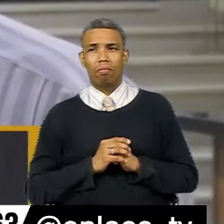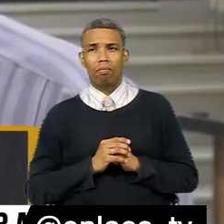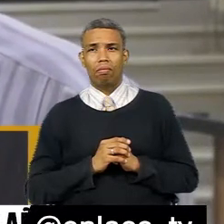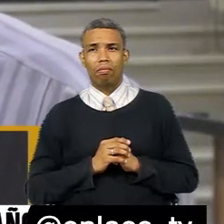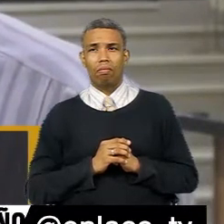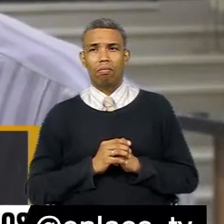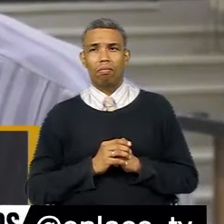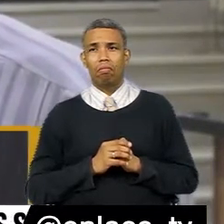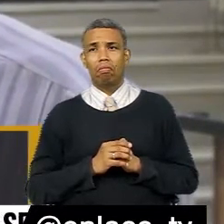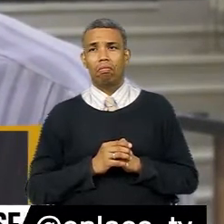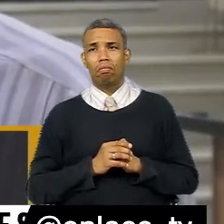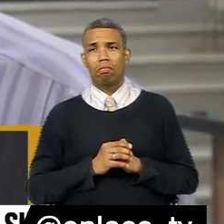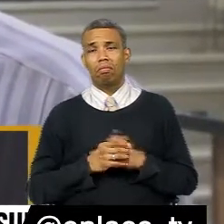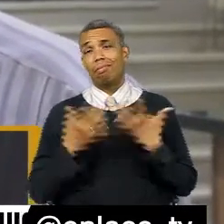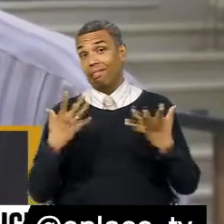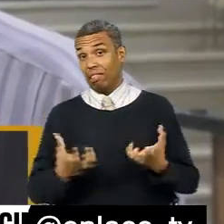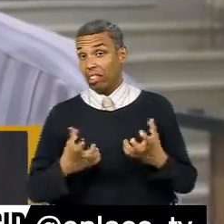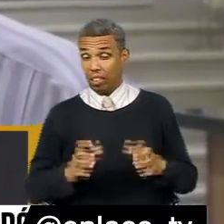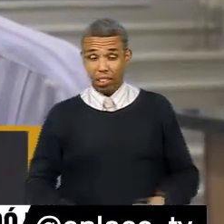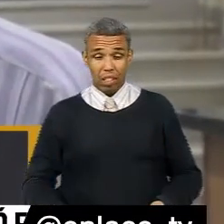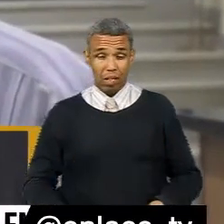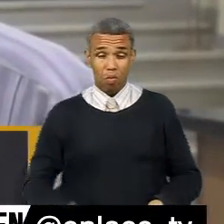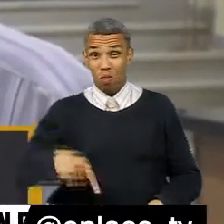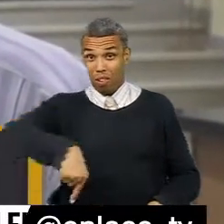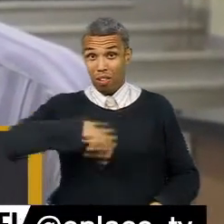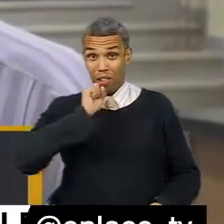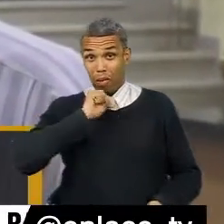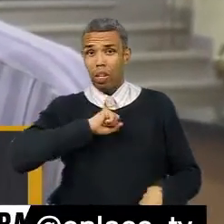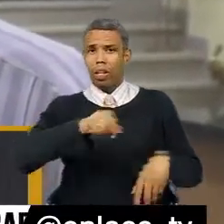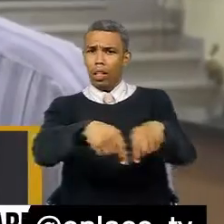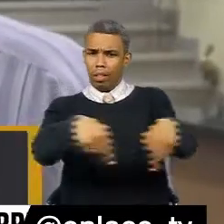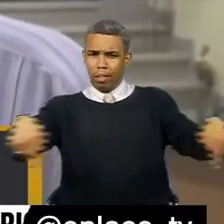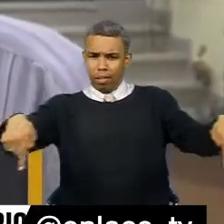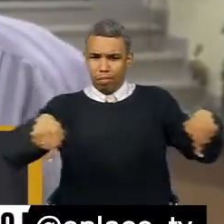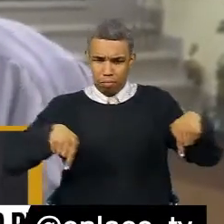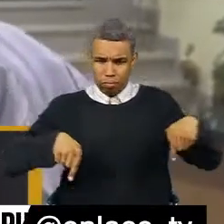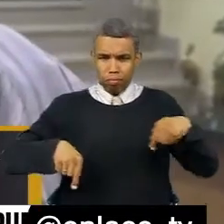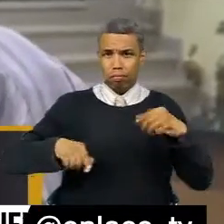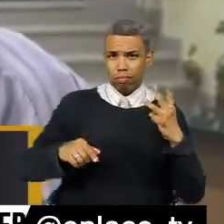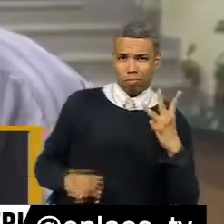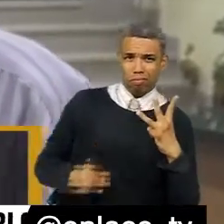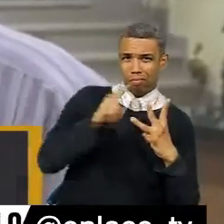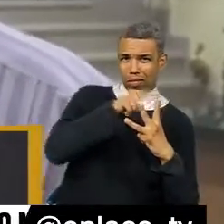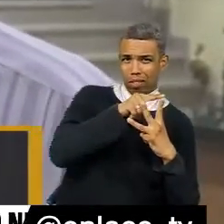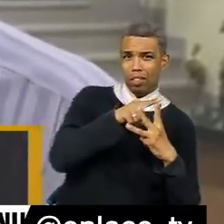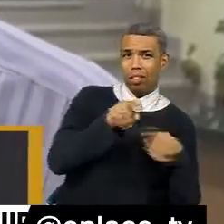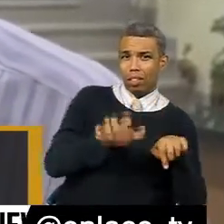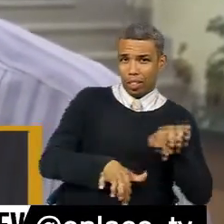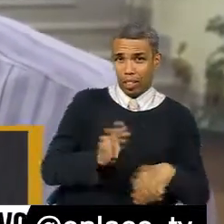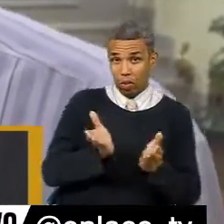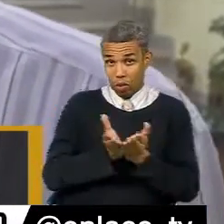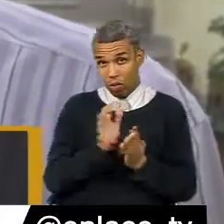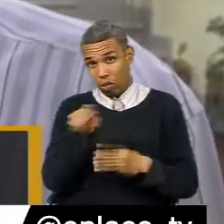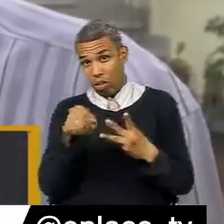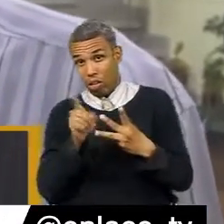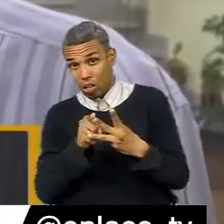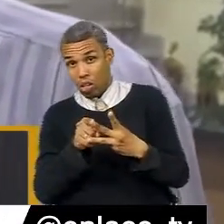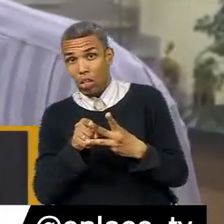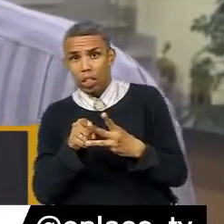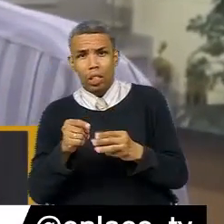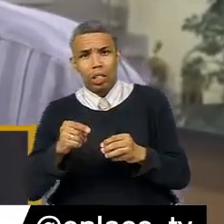planeación, obras públicas, el tránsito. Luego la Secretaría de Educación tiene que meterse en esto.